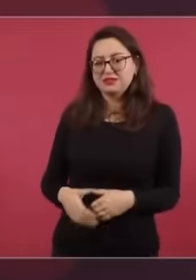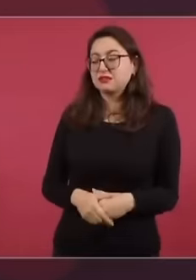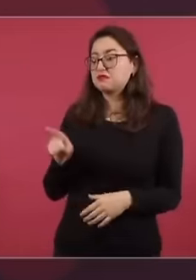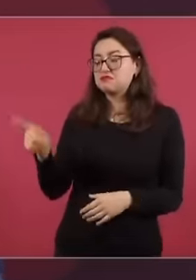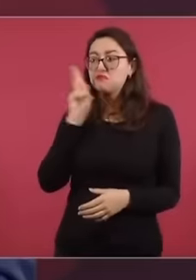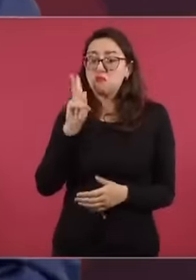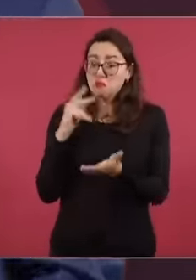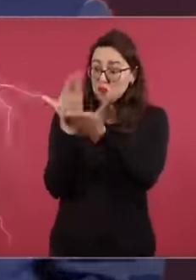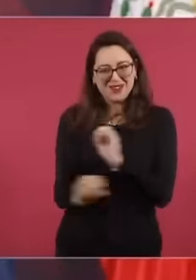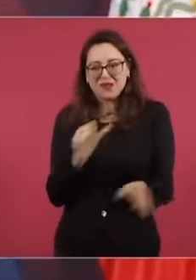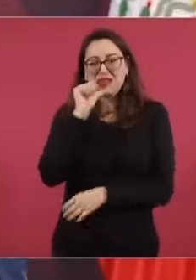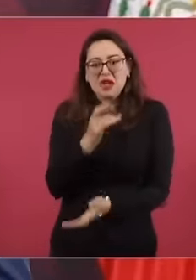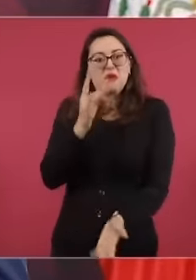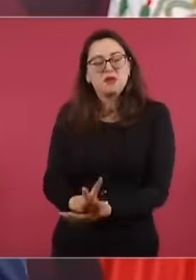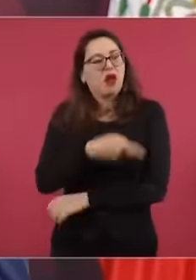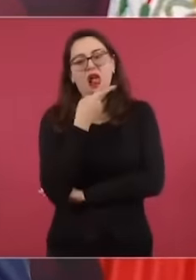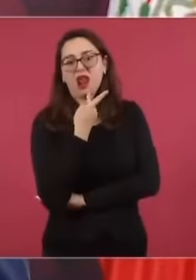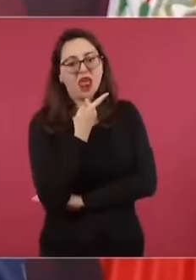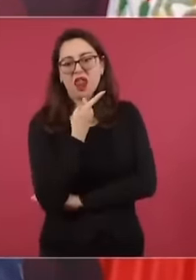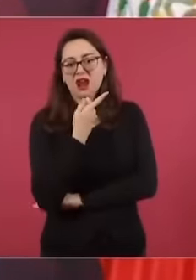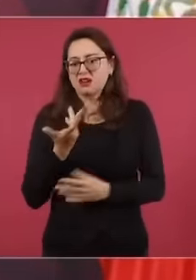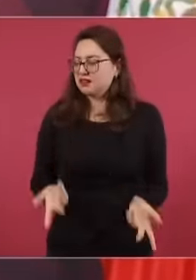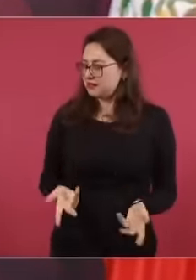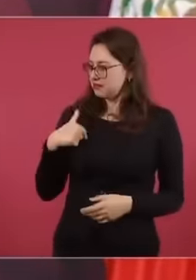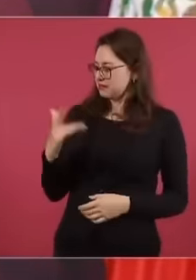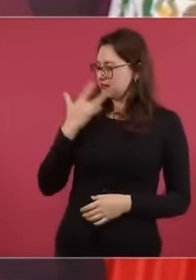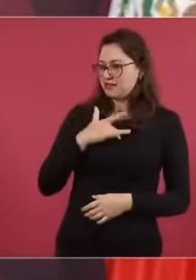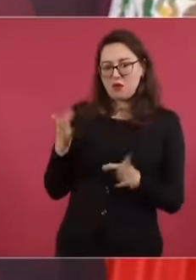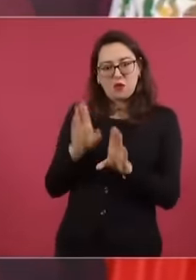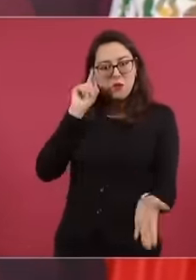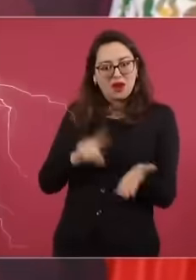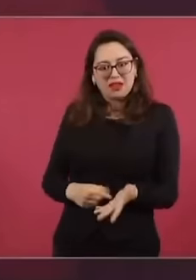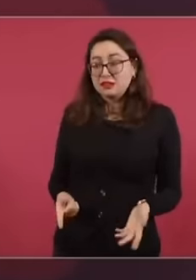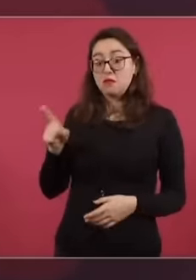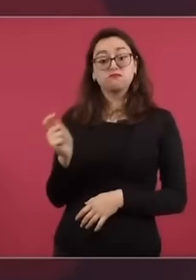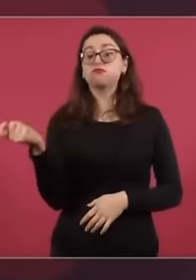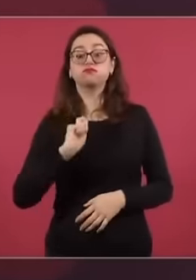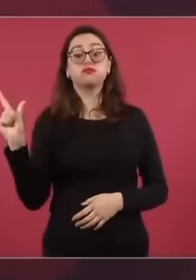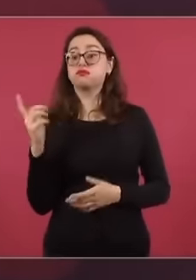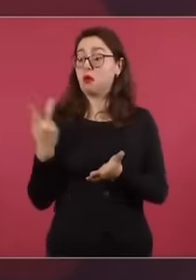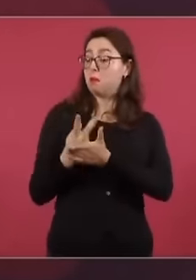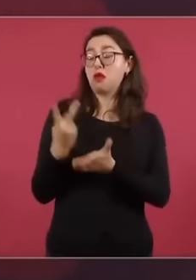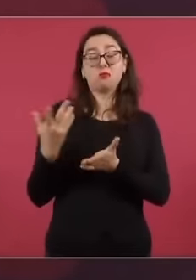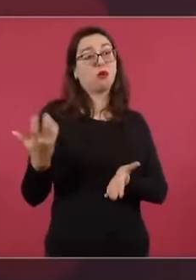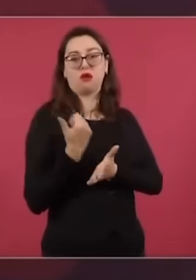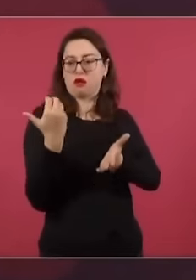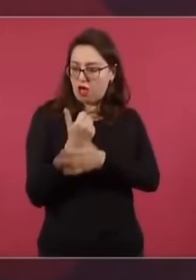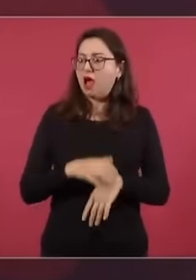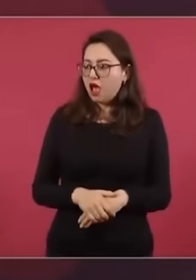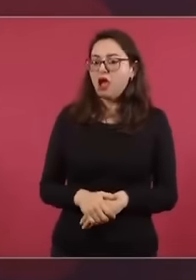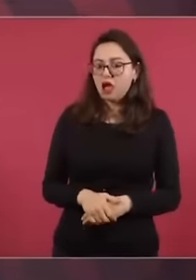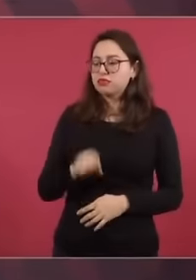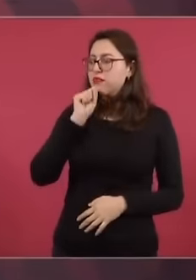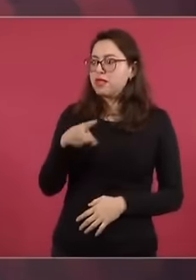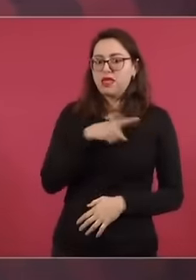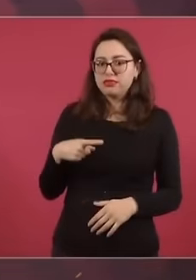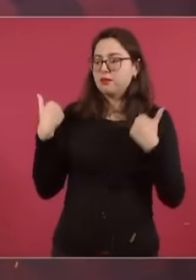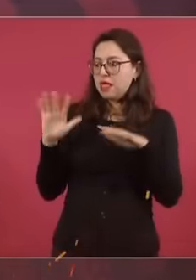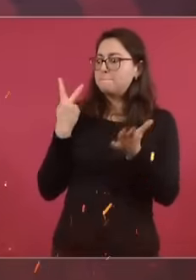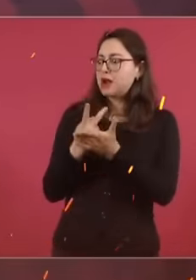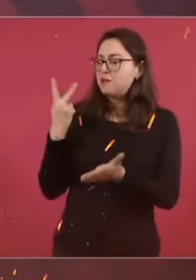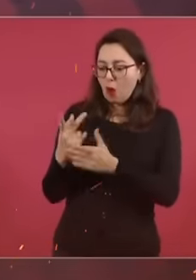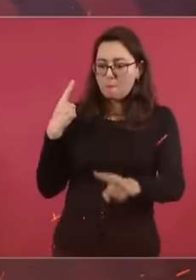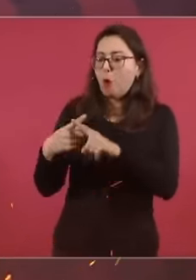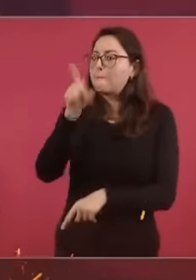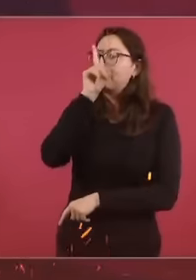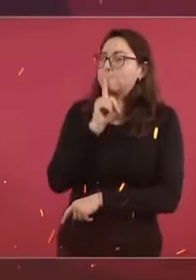periodista famoso de los premiados. Para mí, deberían de darle el premio a la calumnia. Es un mercenario